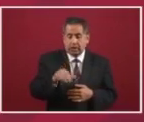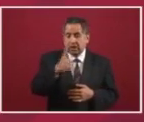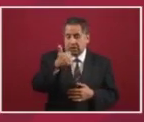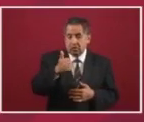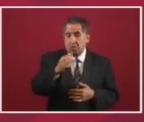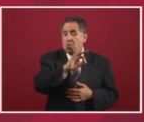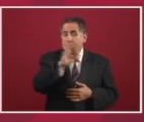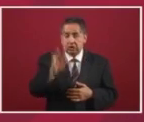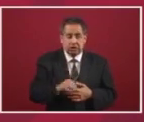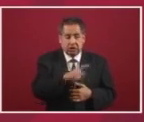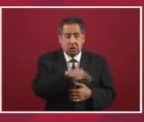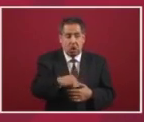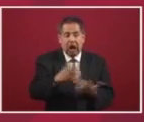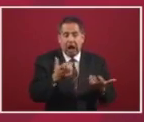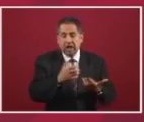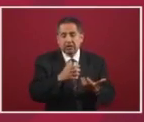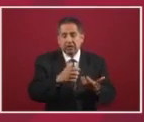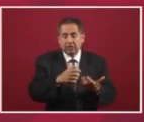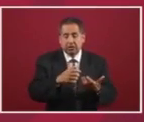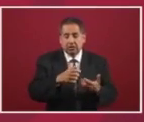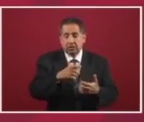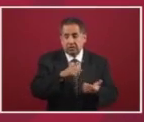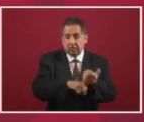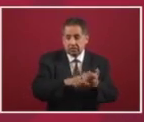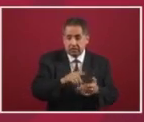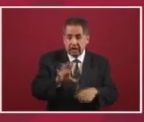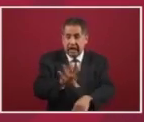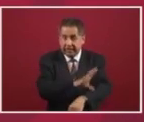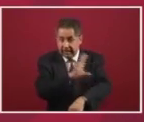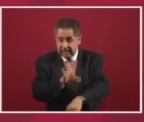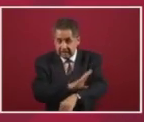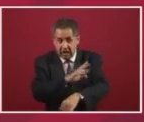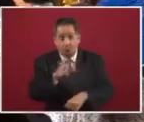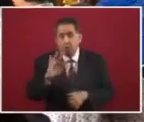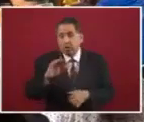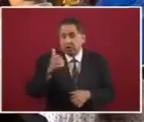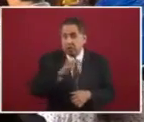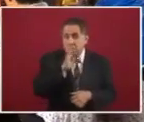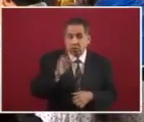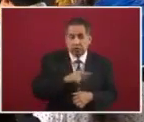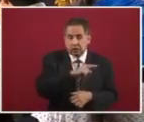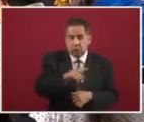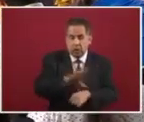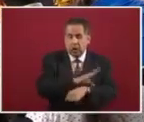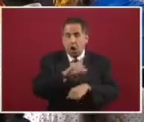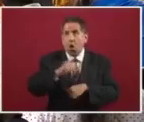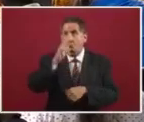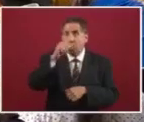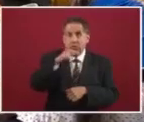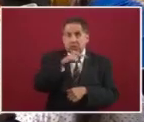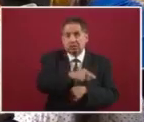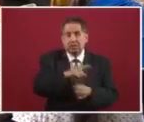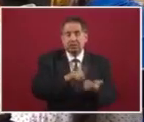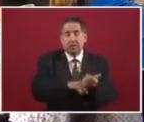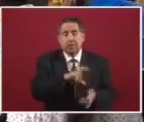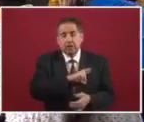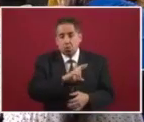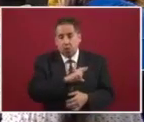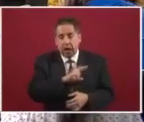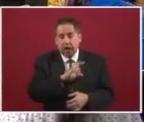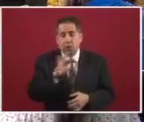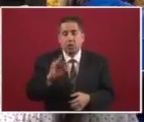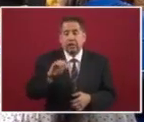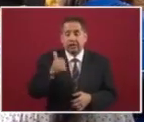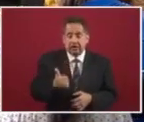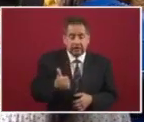46% de la energía eléctrica que se produce tiene que